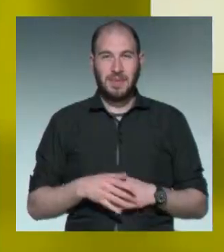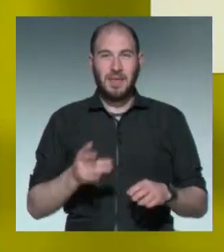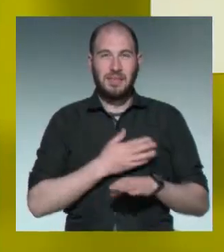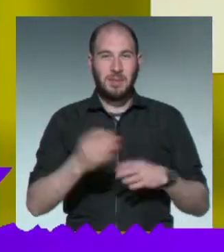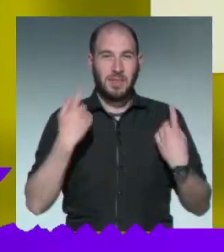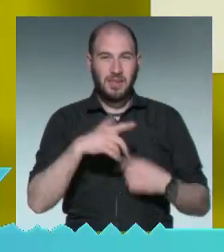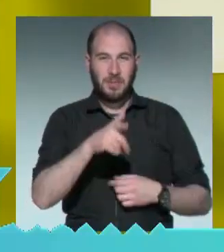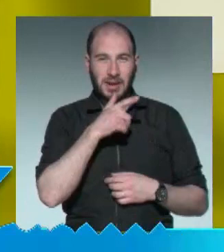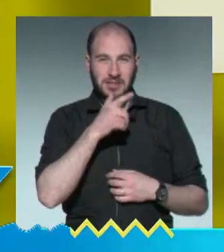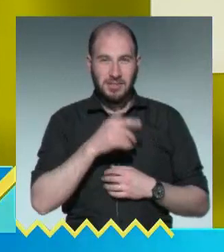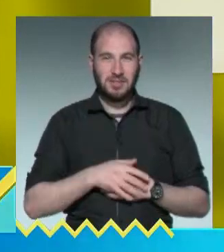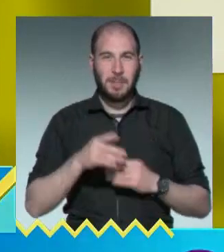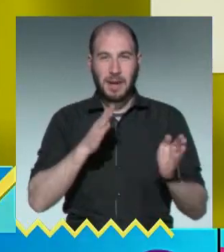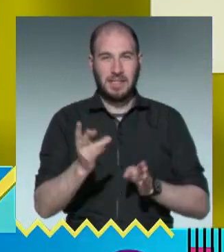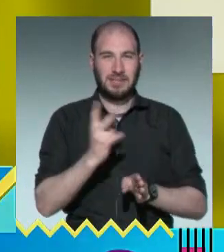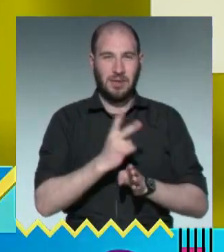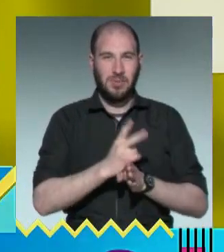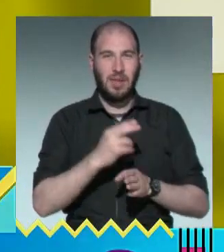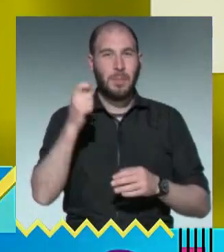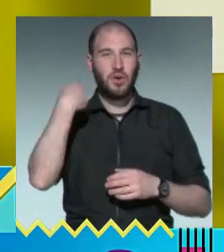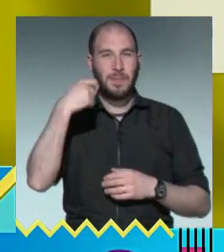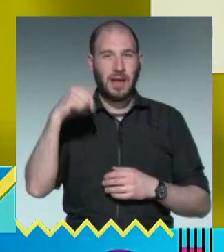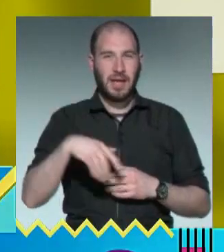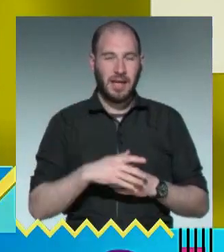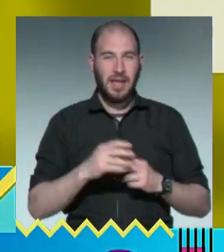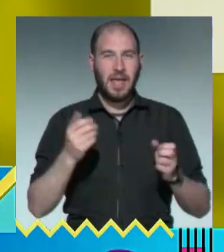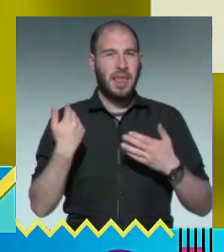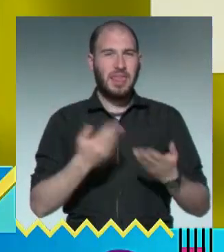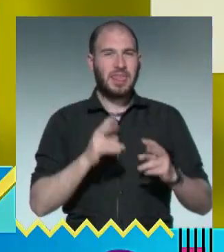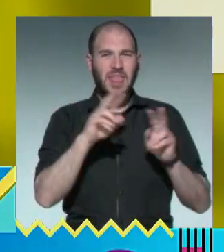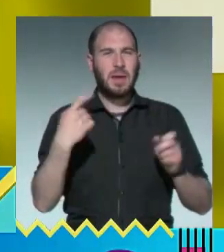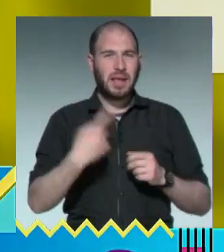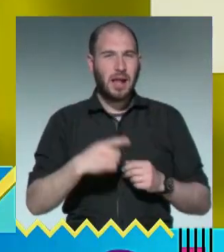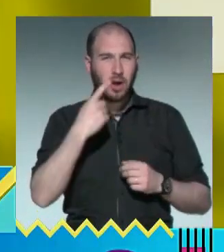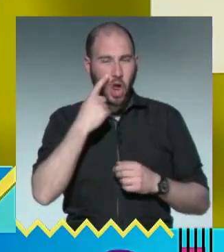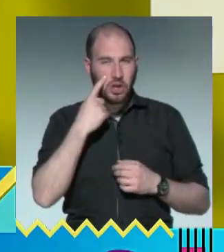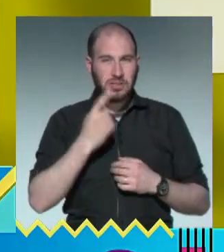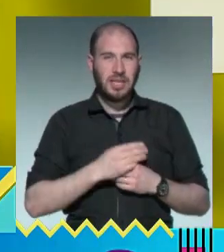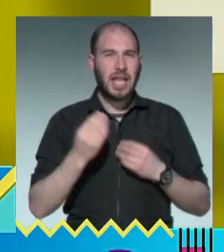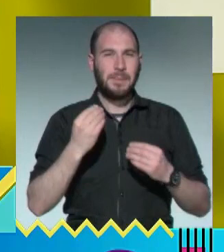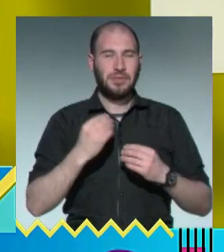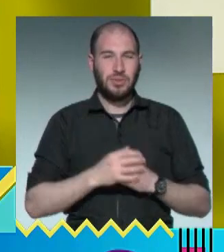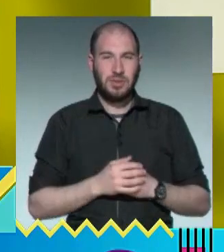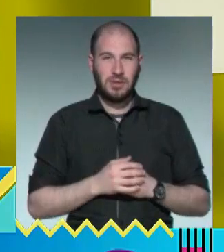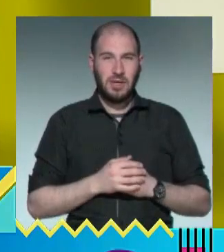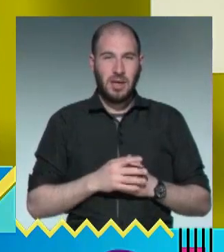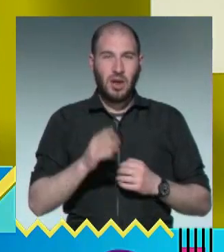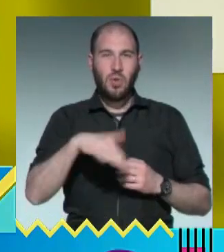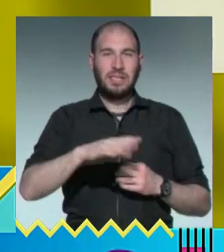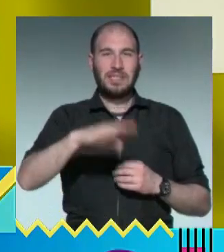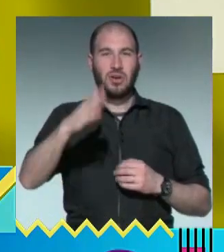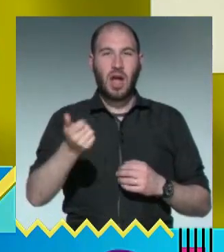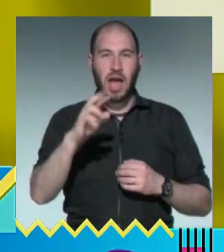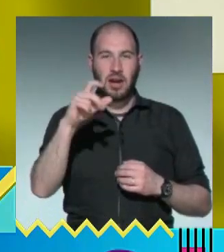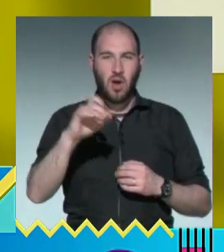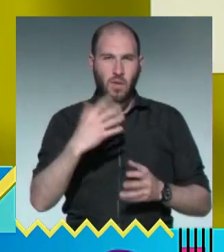Seguimos en Distintos Parecidos, segundo bloque de este programa dedicado a conocer quizás lo que pasó en el Cerro Arco, ¿sí?,